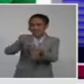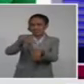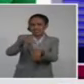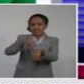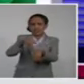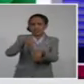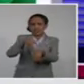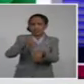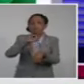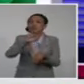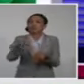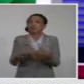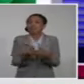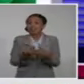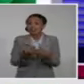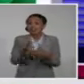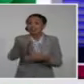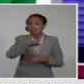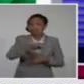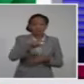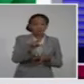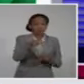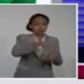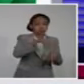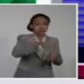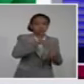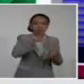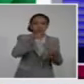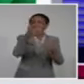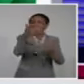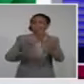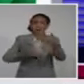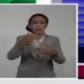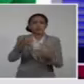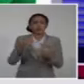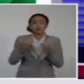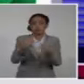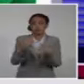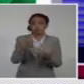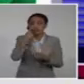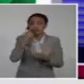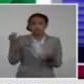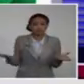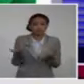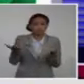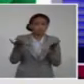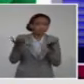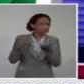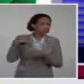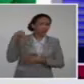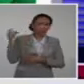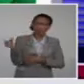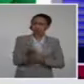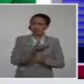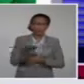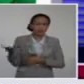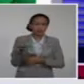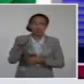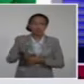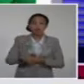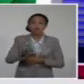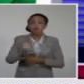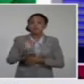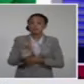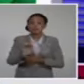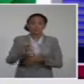6 días, una parte de ellos en terapia intensiva. Realmente la evolución fue rápida. Y el día de